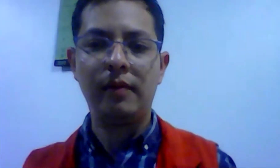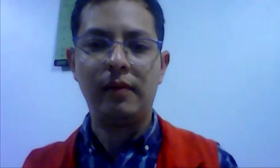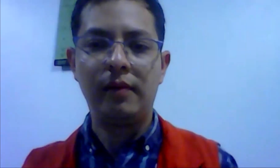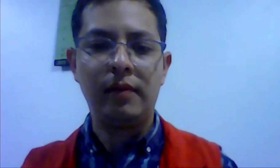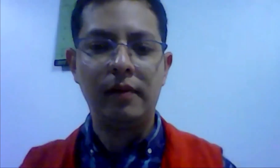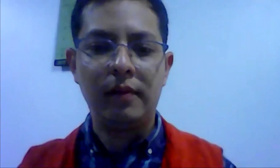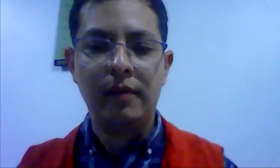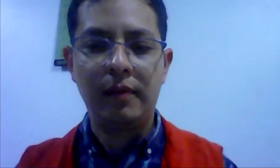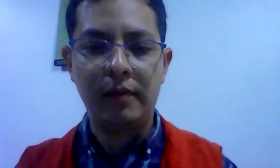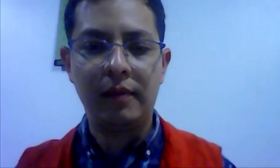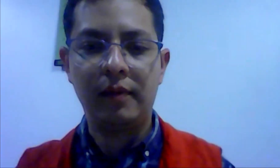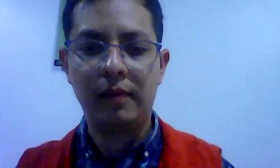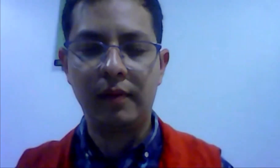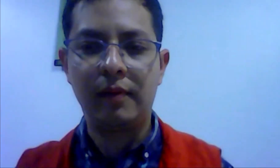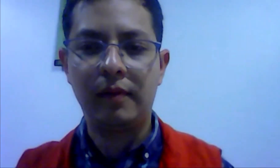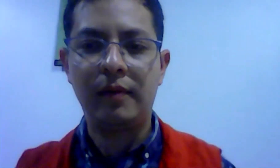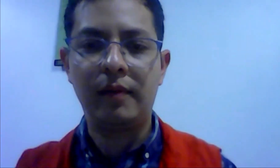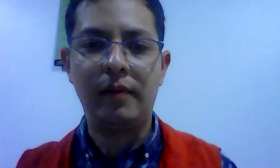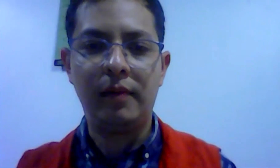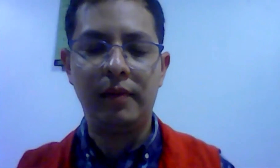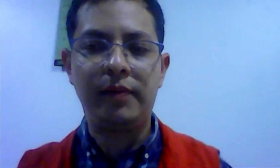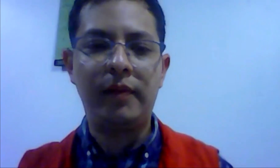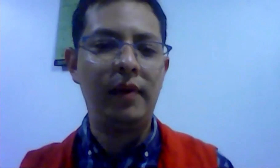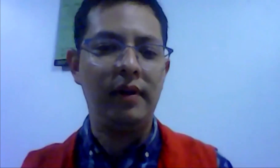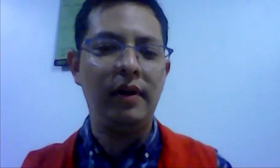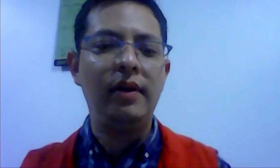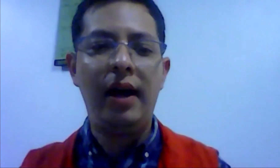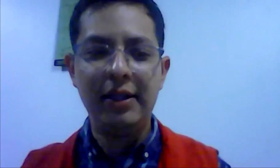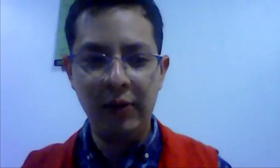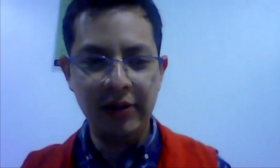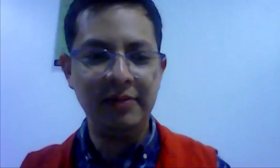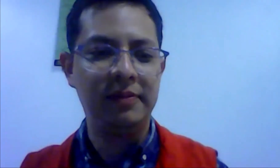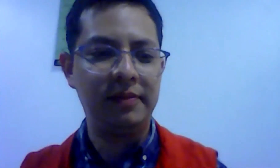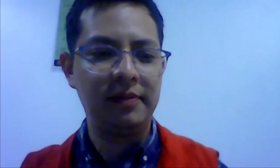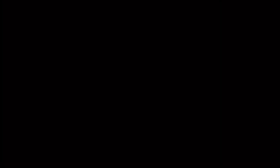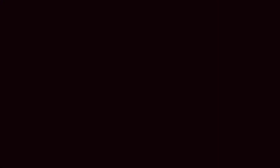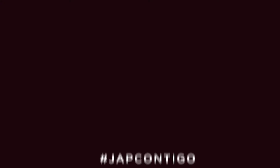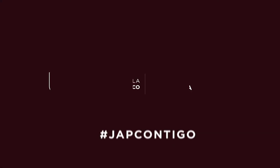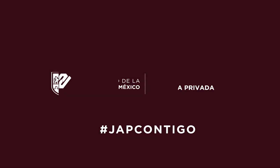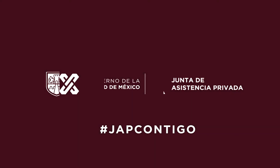una de ustedes. Una excelente tarde y hasta luego. Muchas gracias, Carlos. Hasta luego.